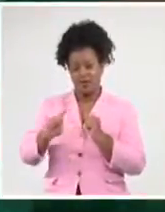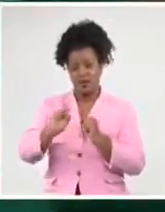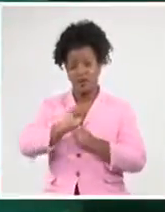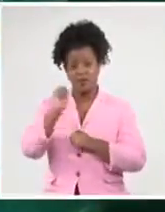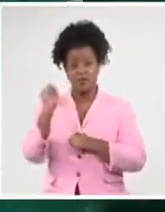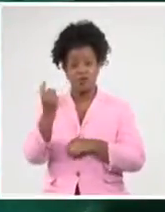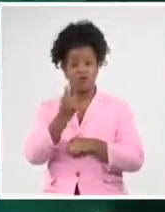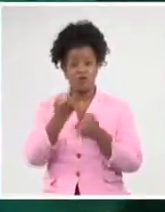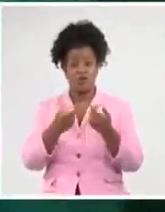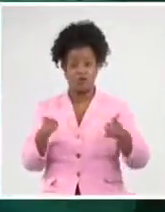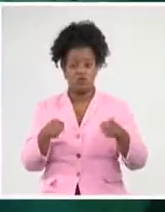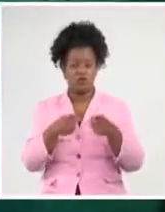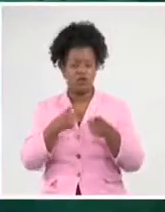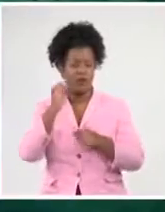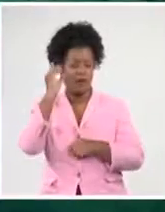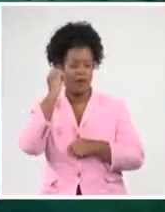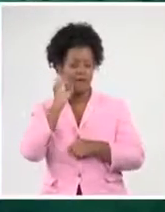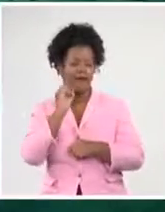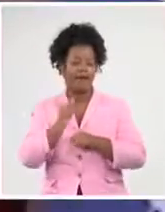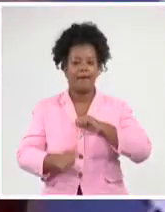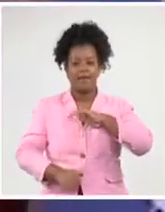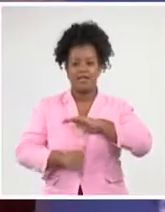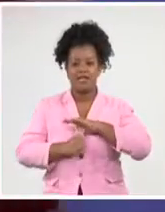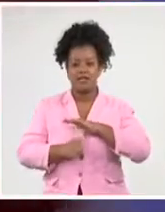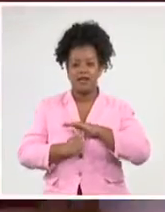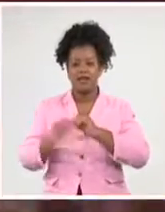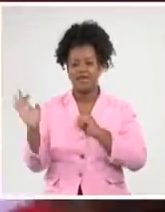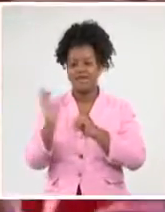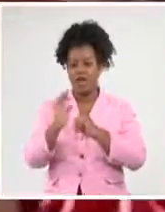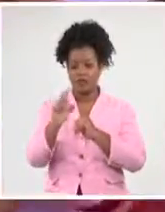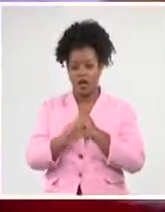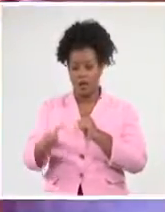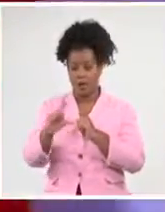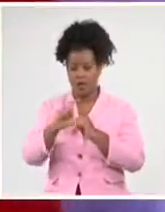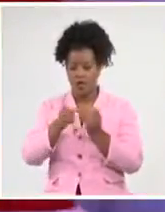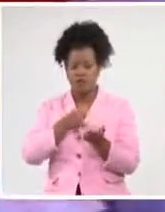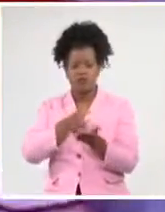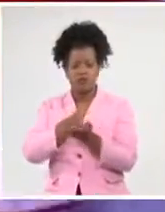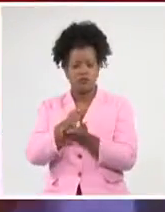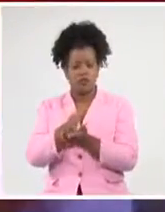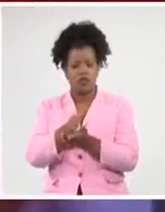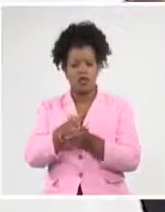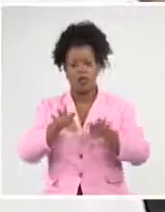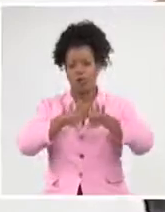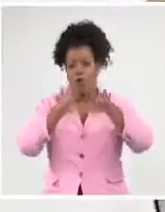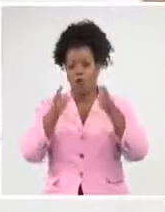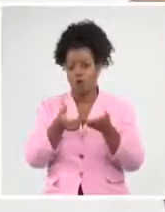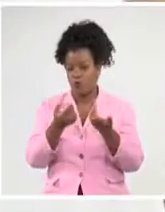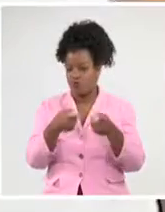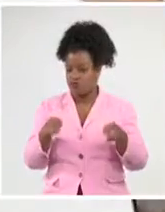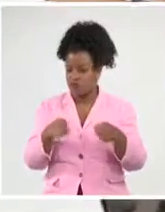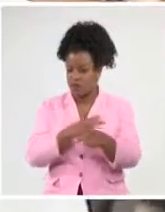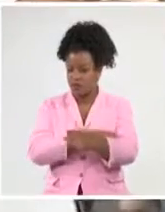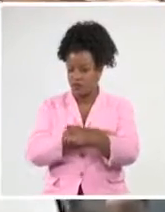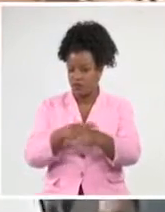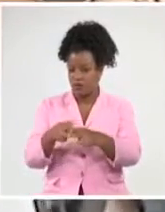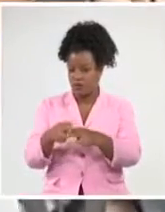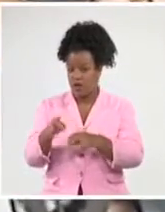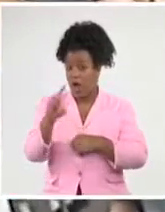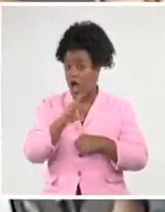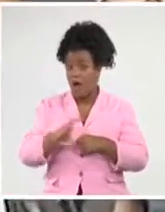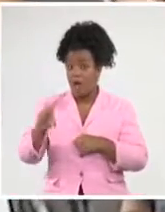Música, creador y presidente de la Fiesta del Tinajón, continuará vinculado al mundo de las sonoridades. Camagüey influyó en